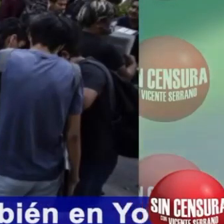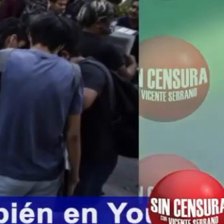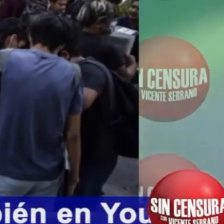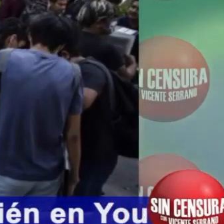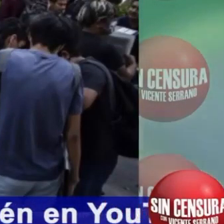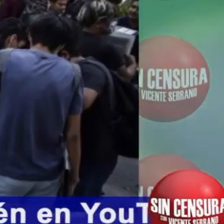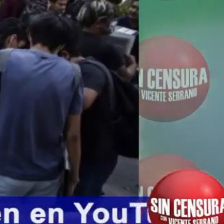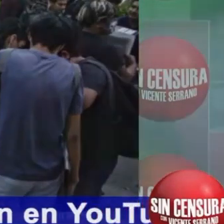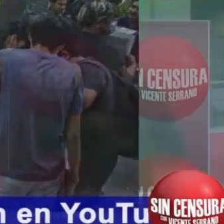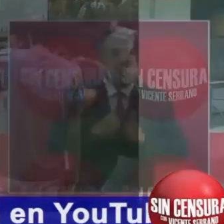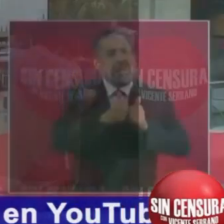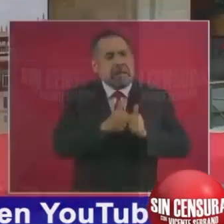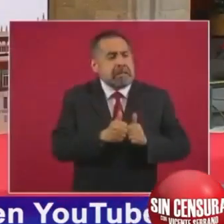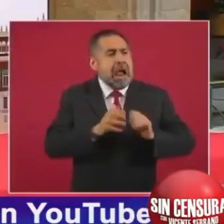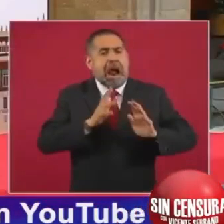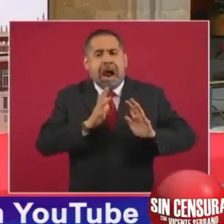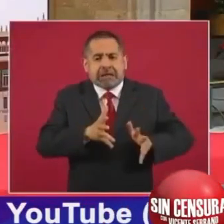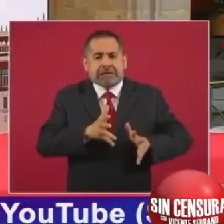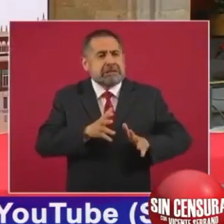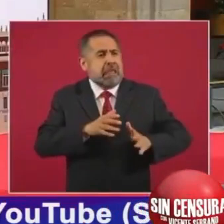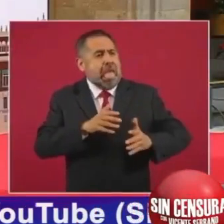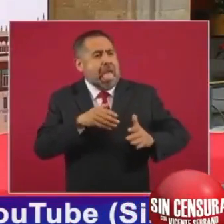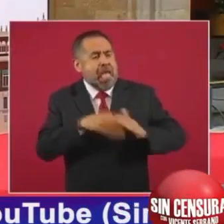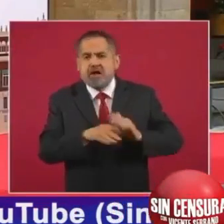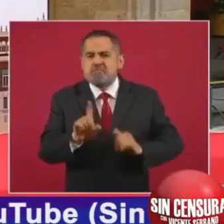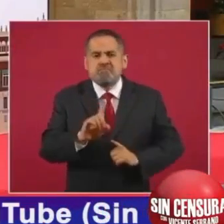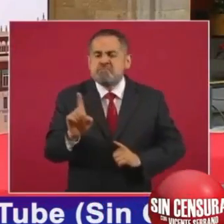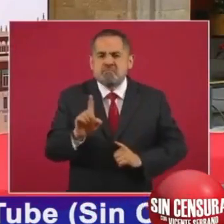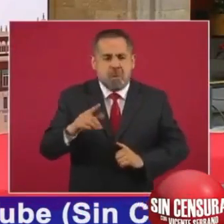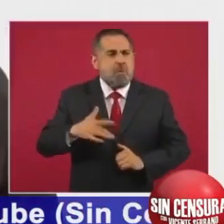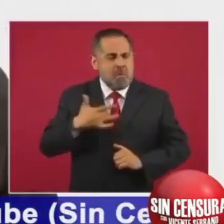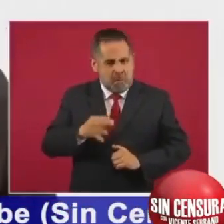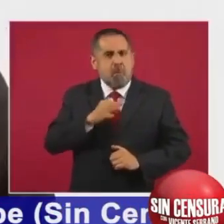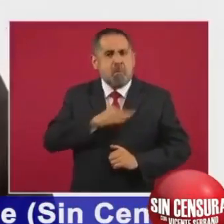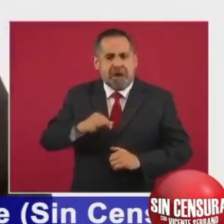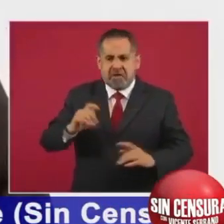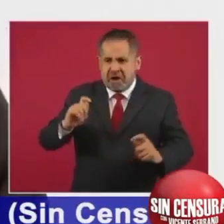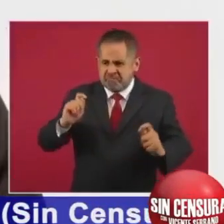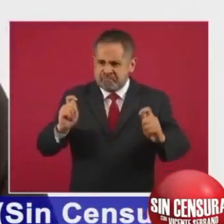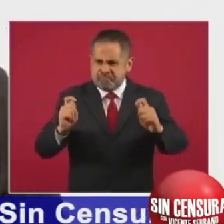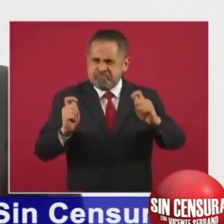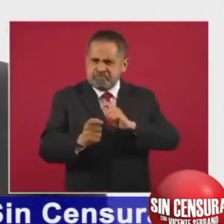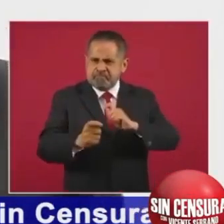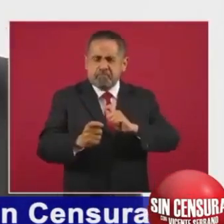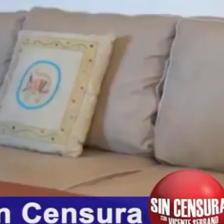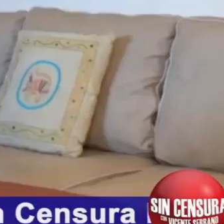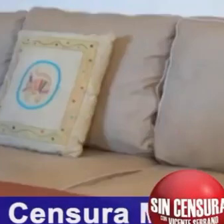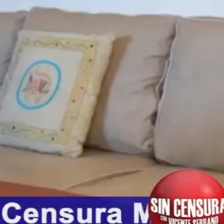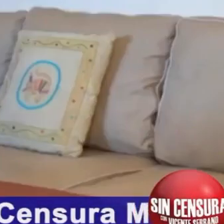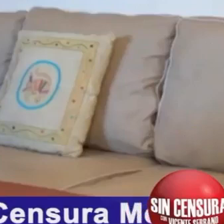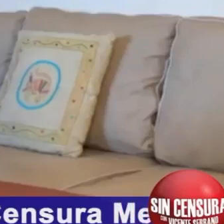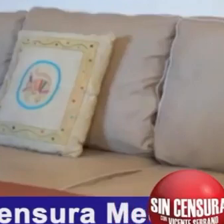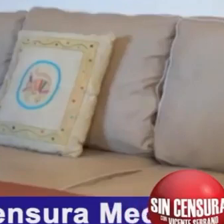porque es uno de los anhelos, de las demandas de la sociedad desde la campaña. En esta necesidad,